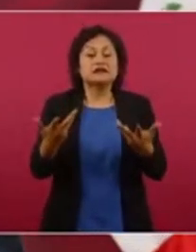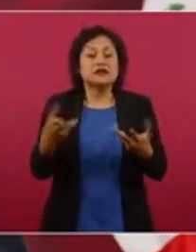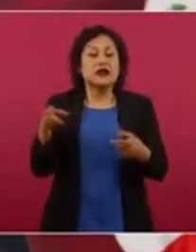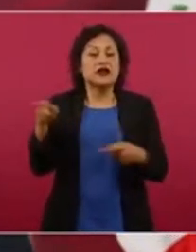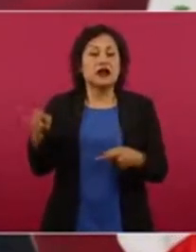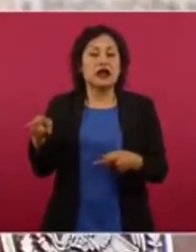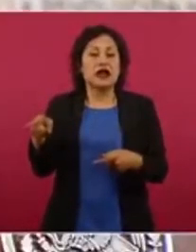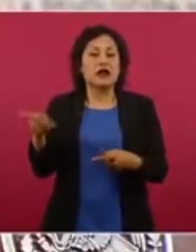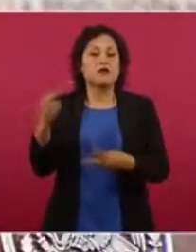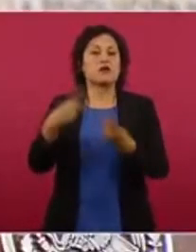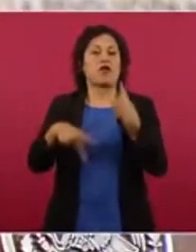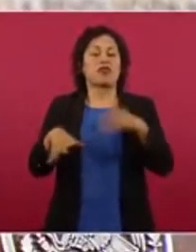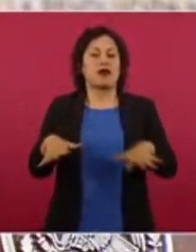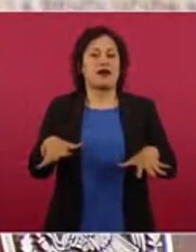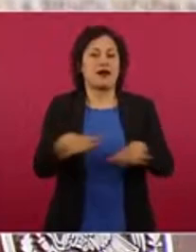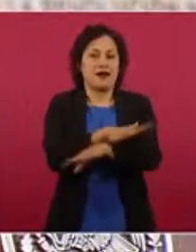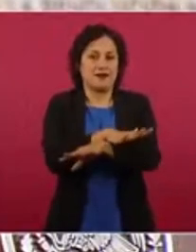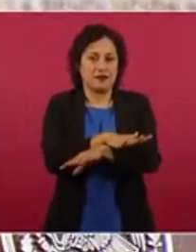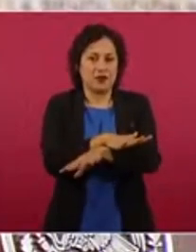y siguió